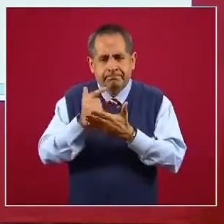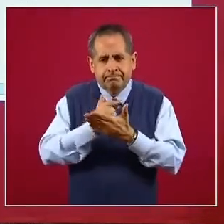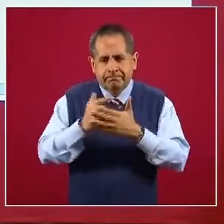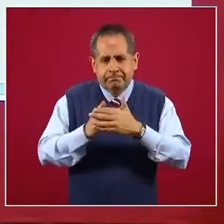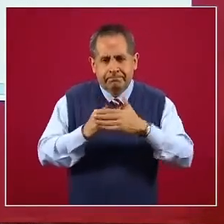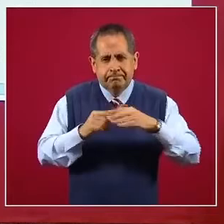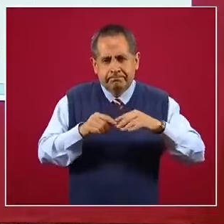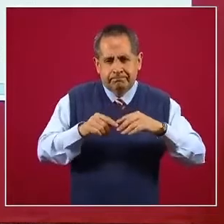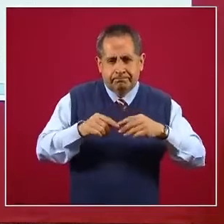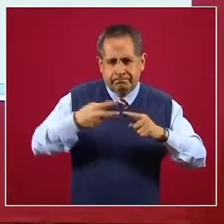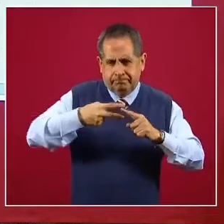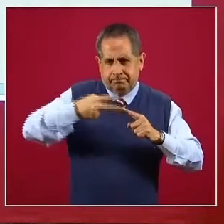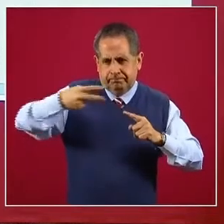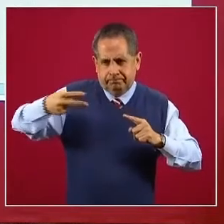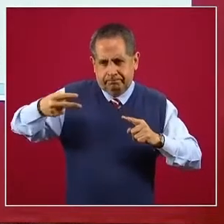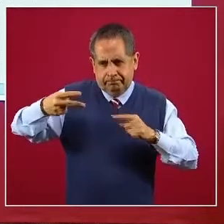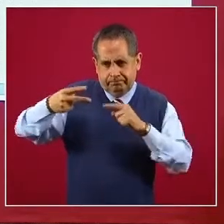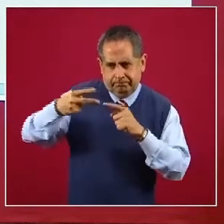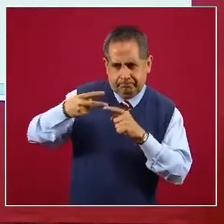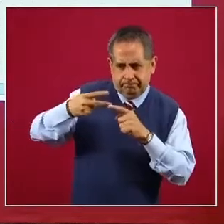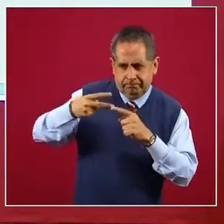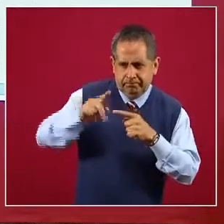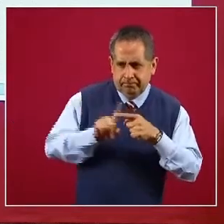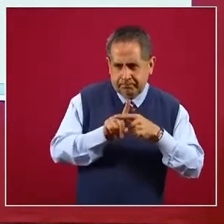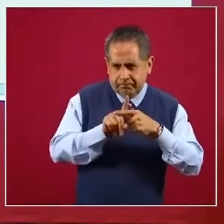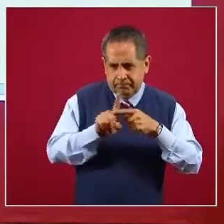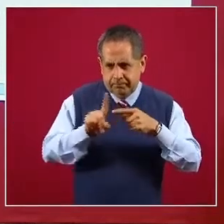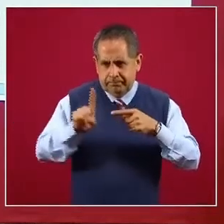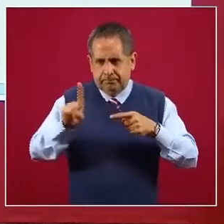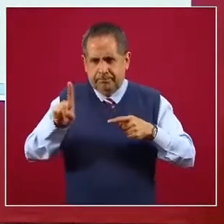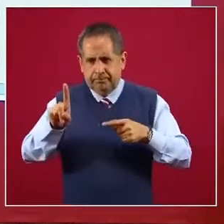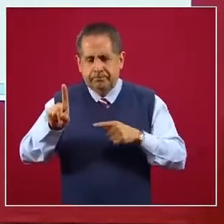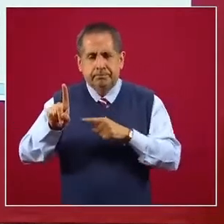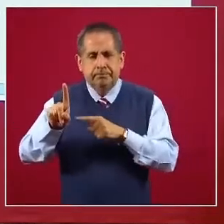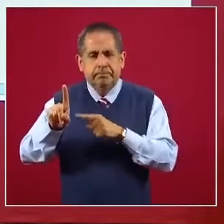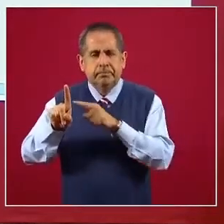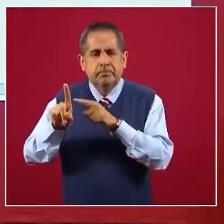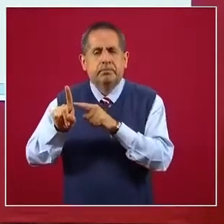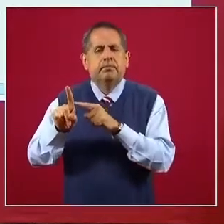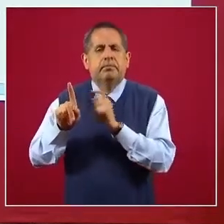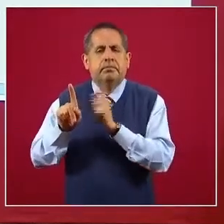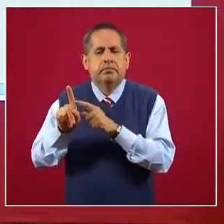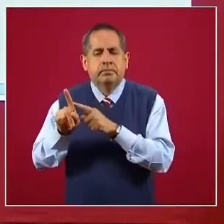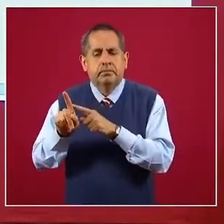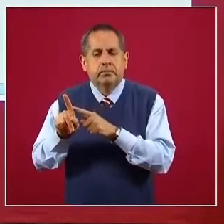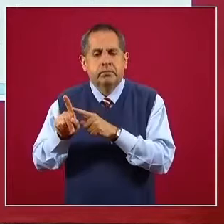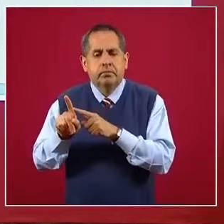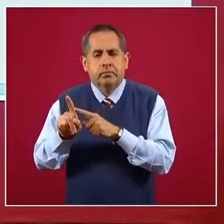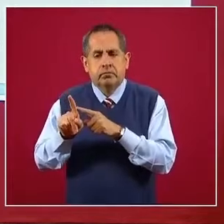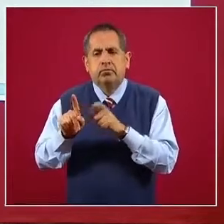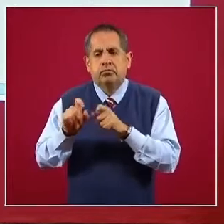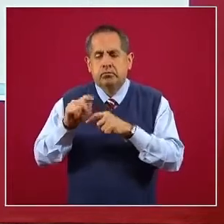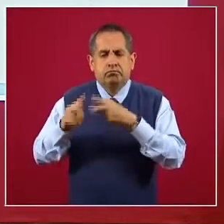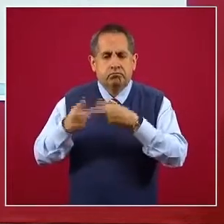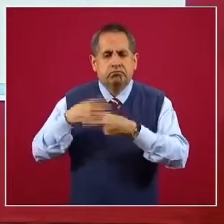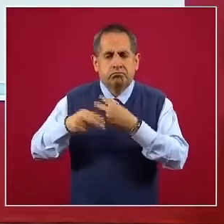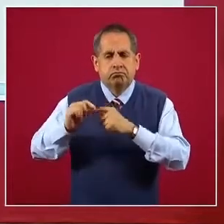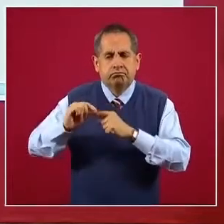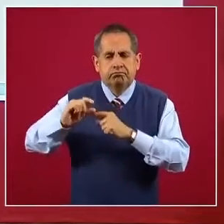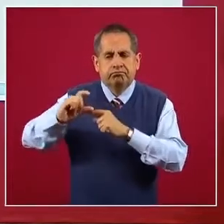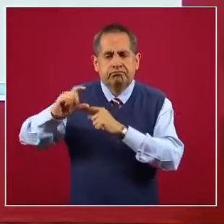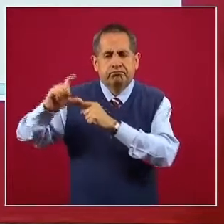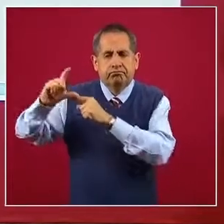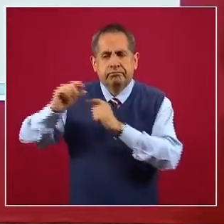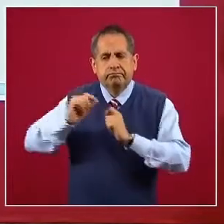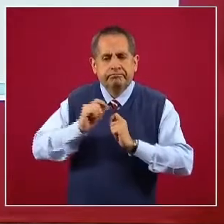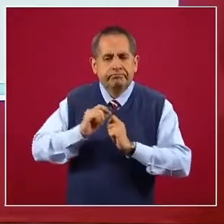más pegadas a la línea inferior en este color, y vemos cómo también se van comportando. Y notemos